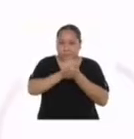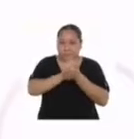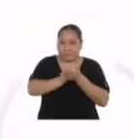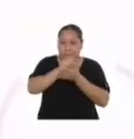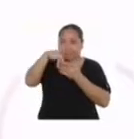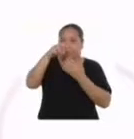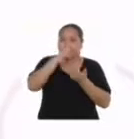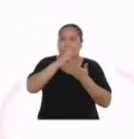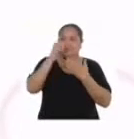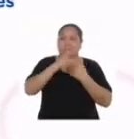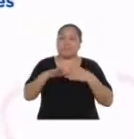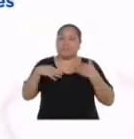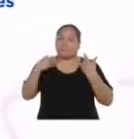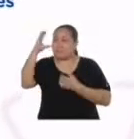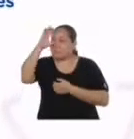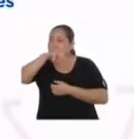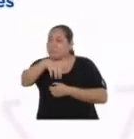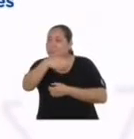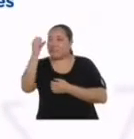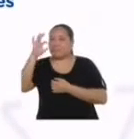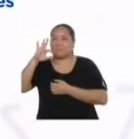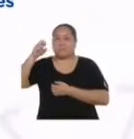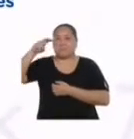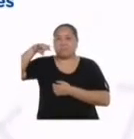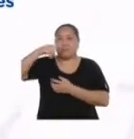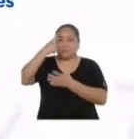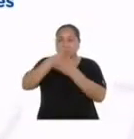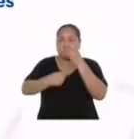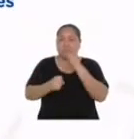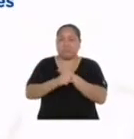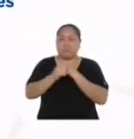programa. Puedes revisar otras fuentes confiables.